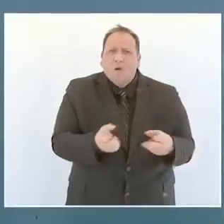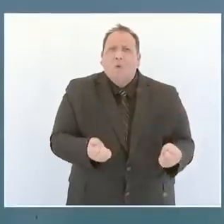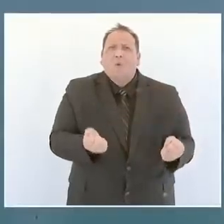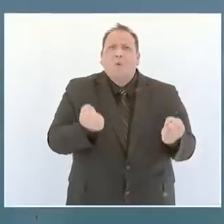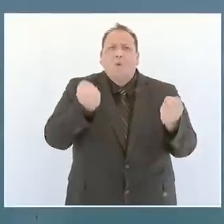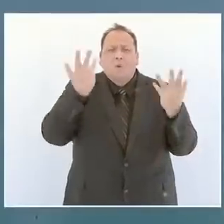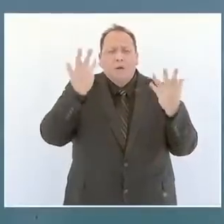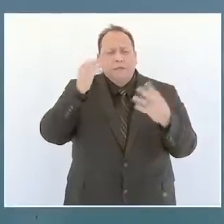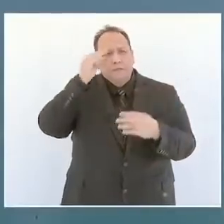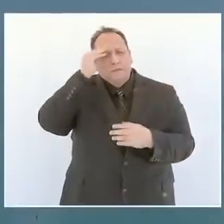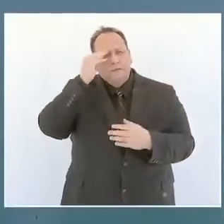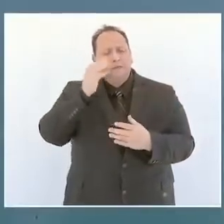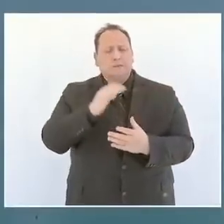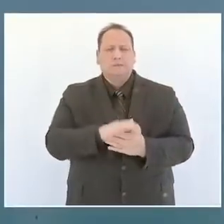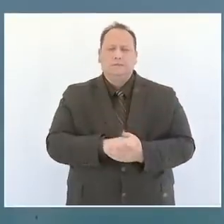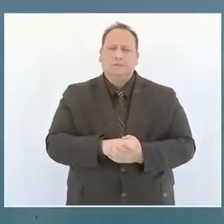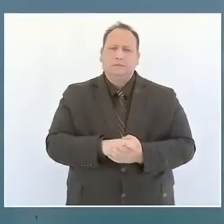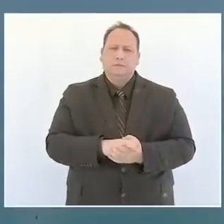A veces